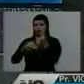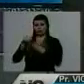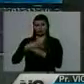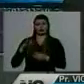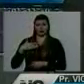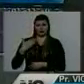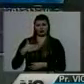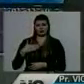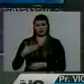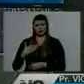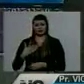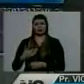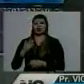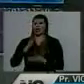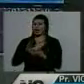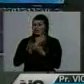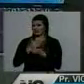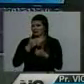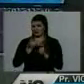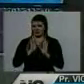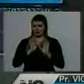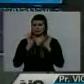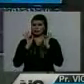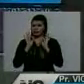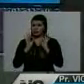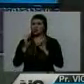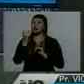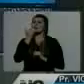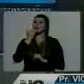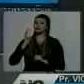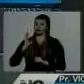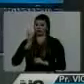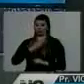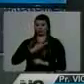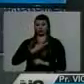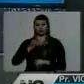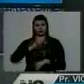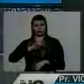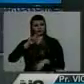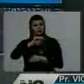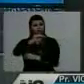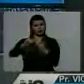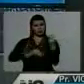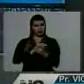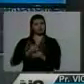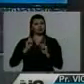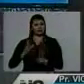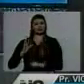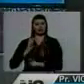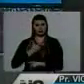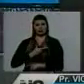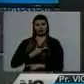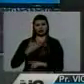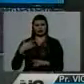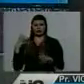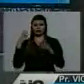cartas en el asunto. Hasta ahí, muy bien. Pero nosotros los ciudadanos comunes también estamos sujetos a la